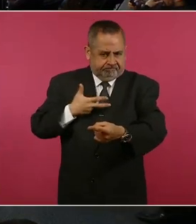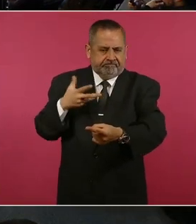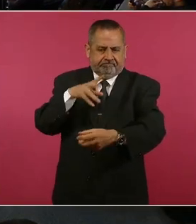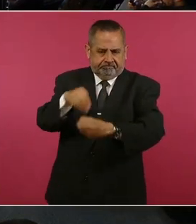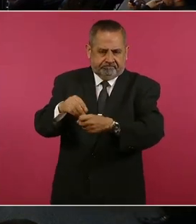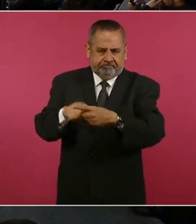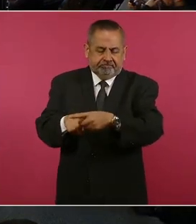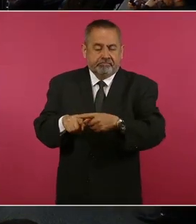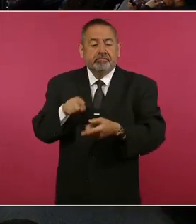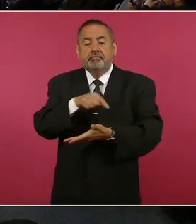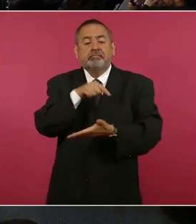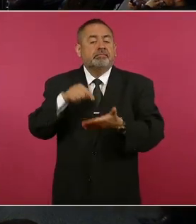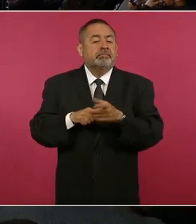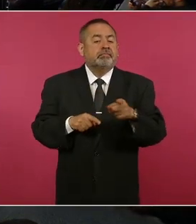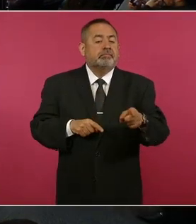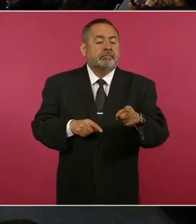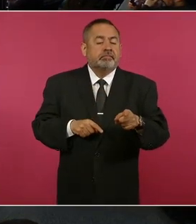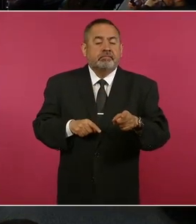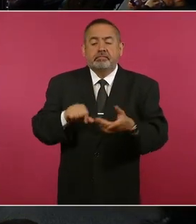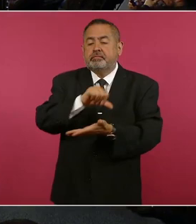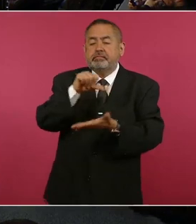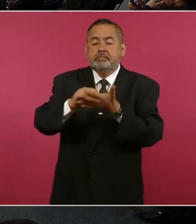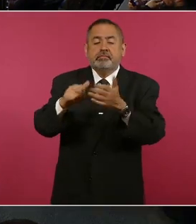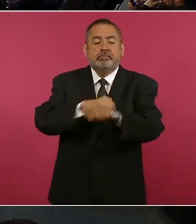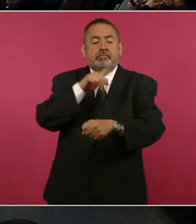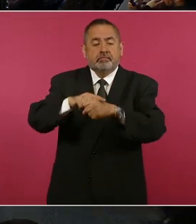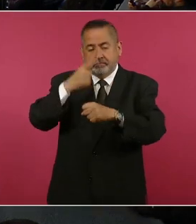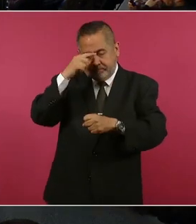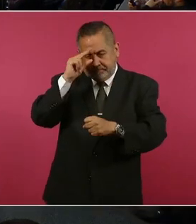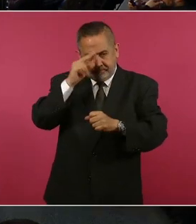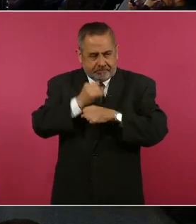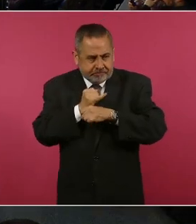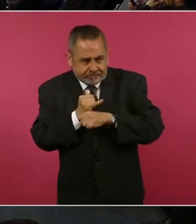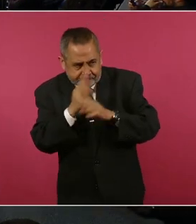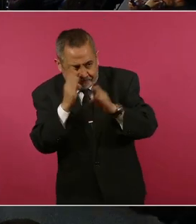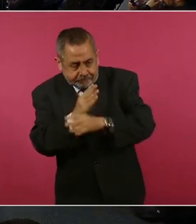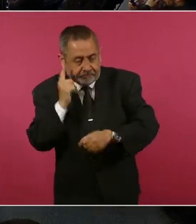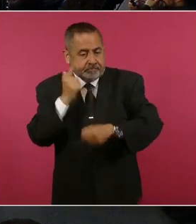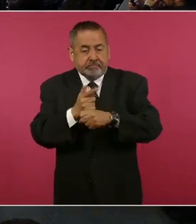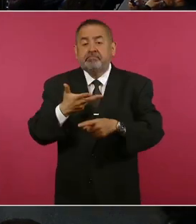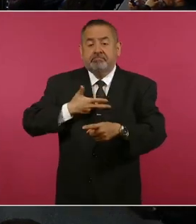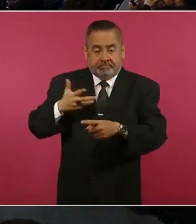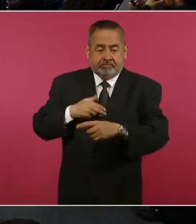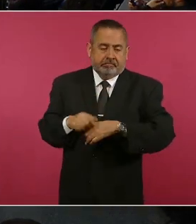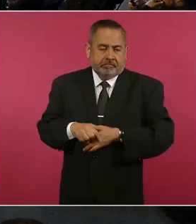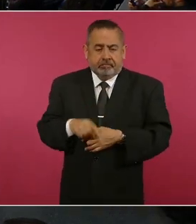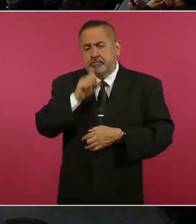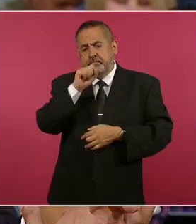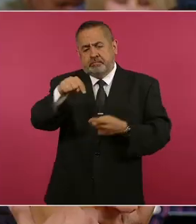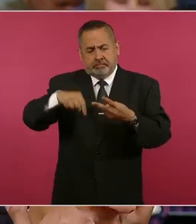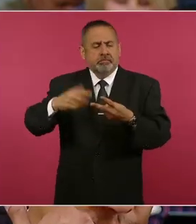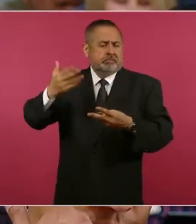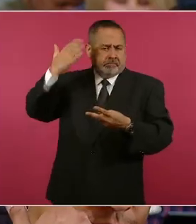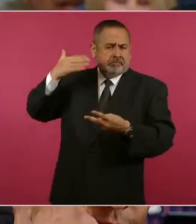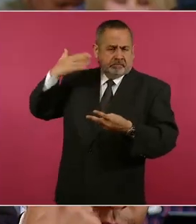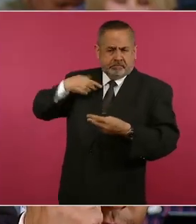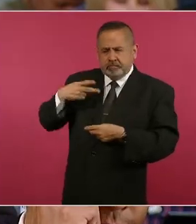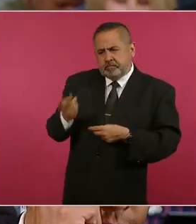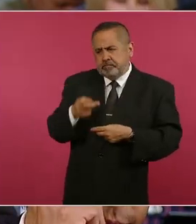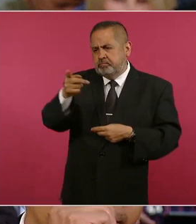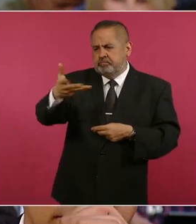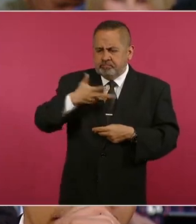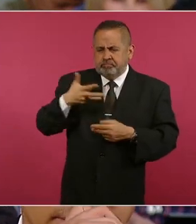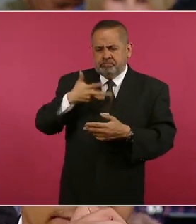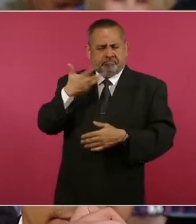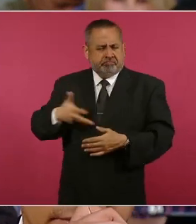del Centro Regional de Fusión de Inteligencia. En alguna ocasión, incluso aquí también ya le habíamos preguntado que si teniendo todos estos elementos,